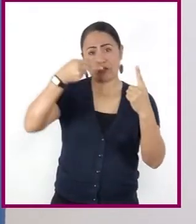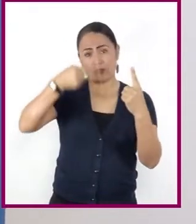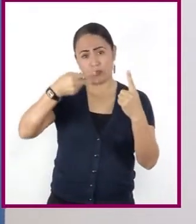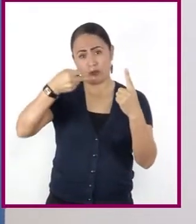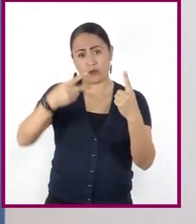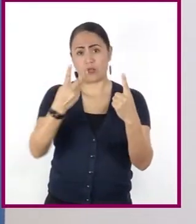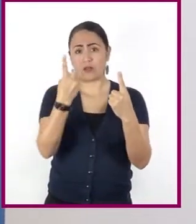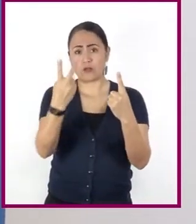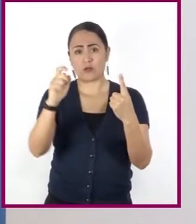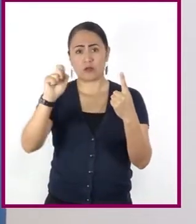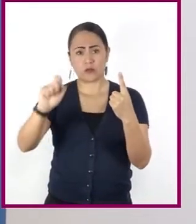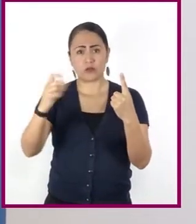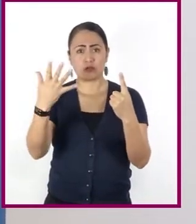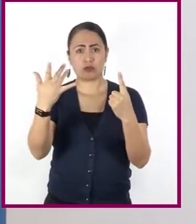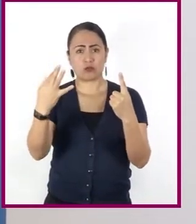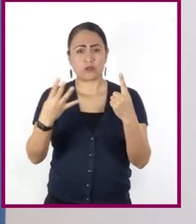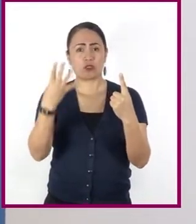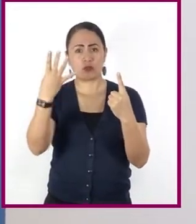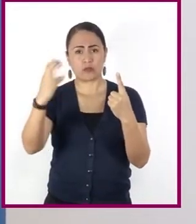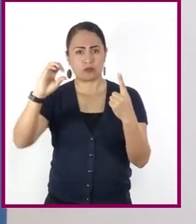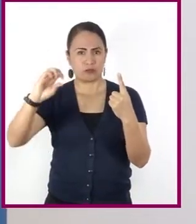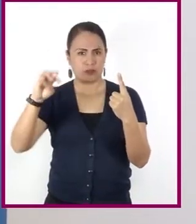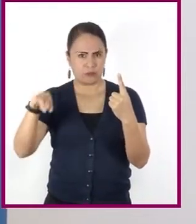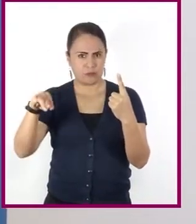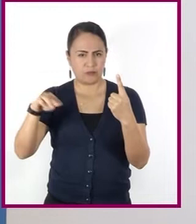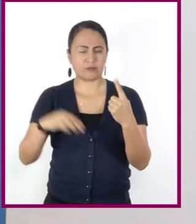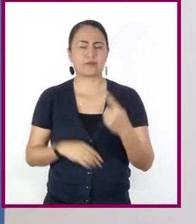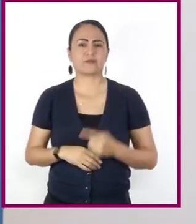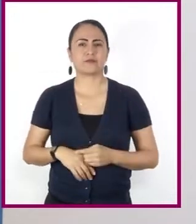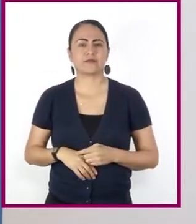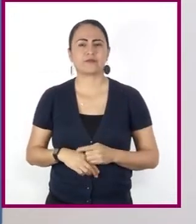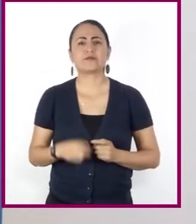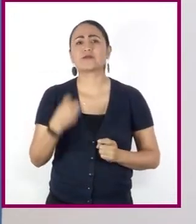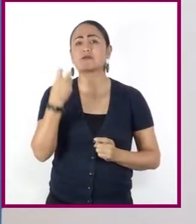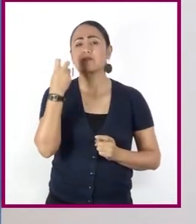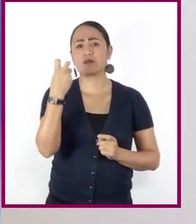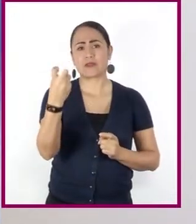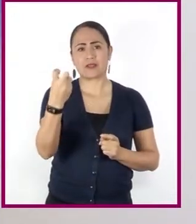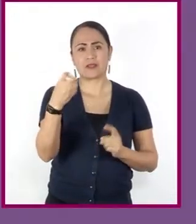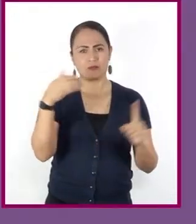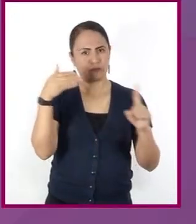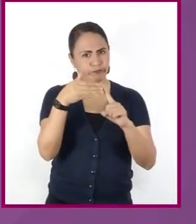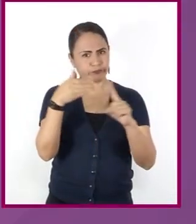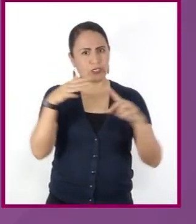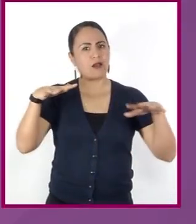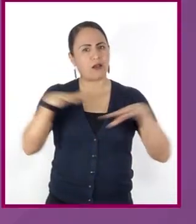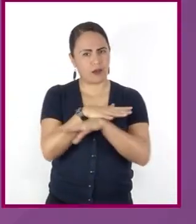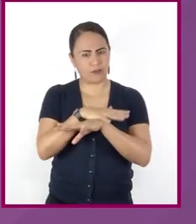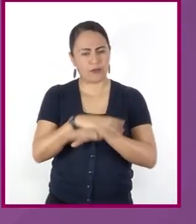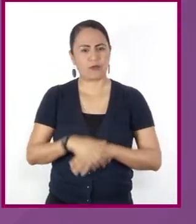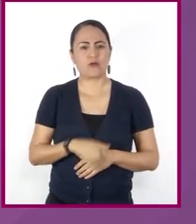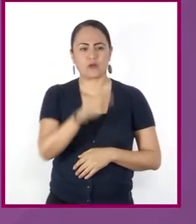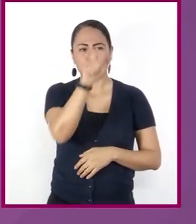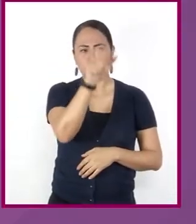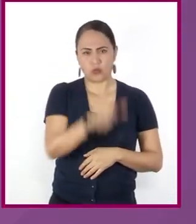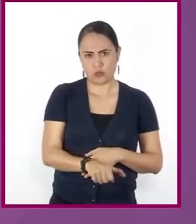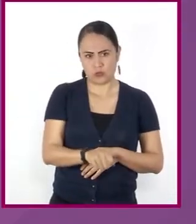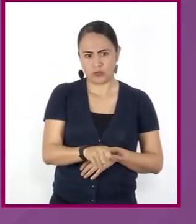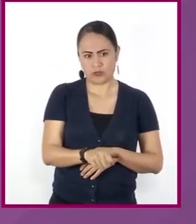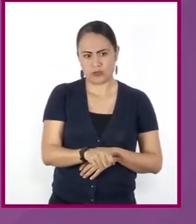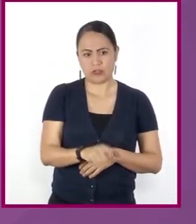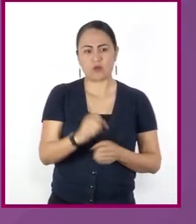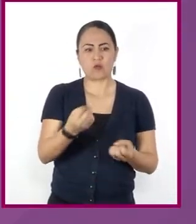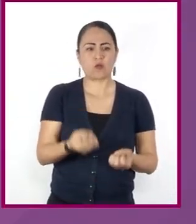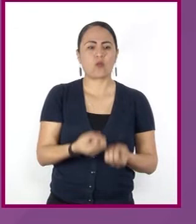a 2.54 centímetros. Este es el factor de conversión. En la columna medidas de